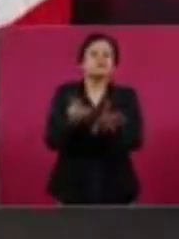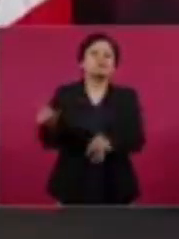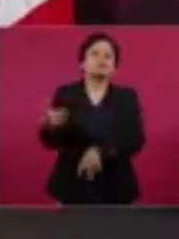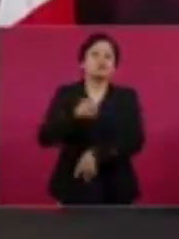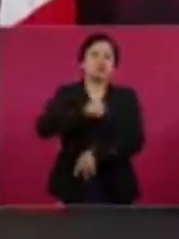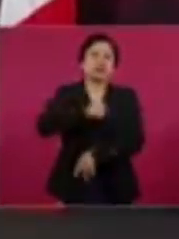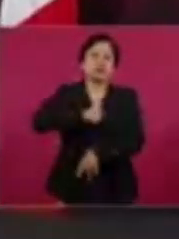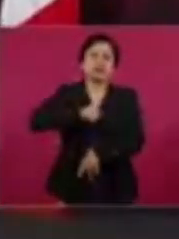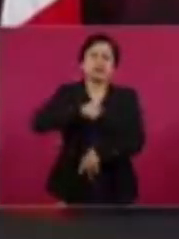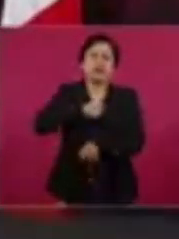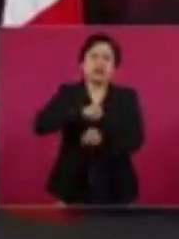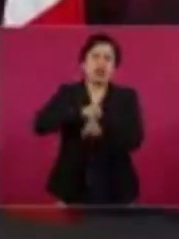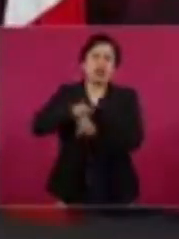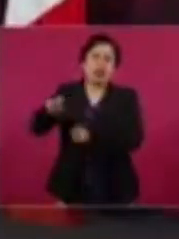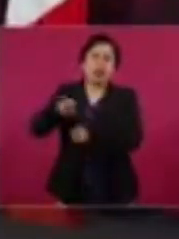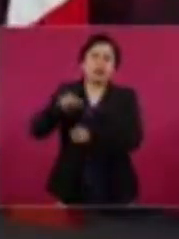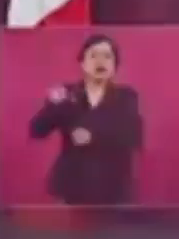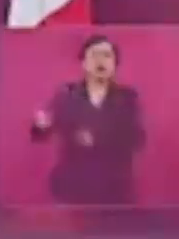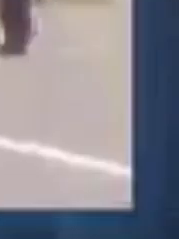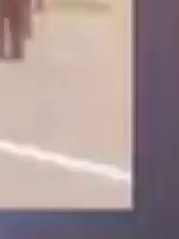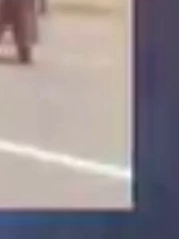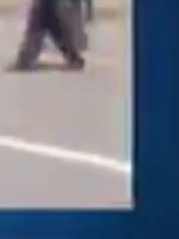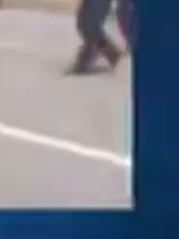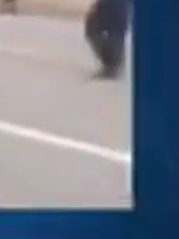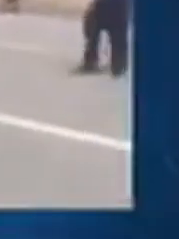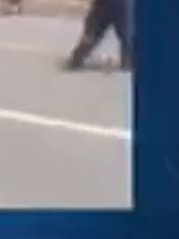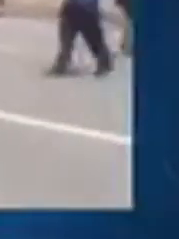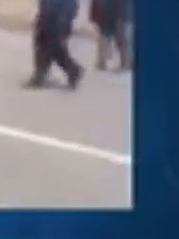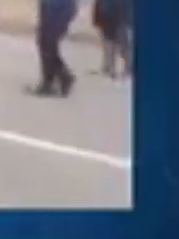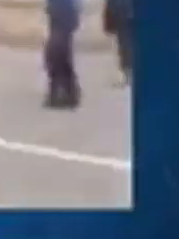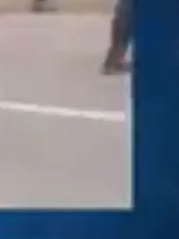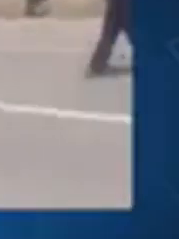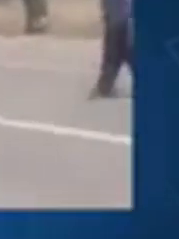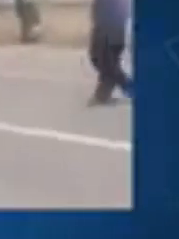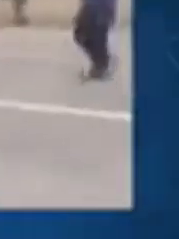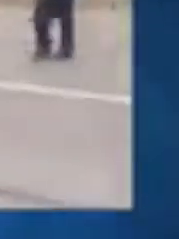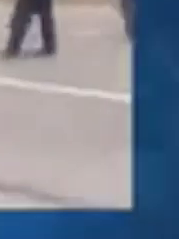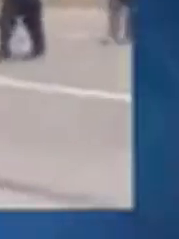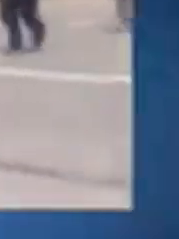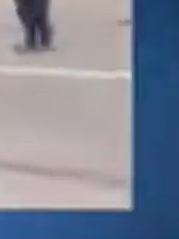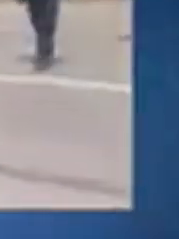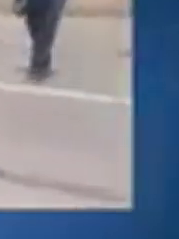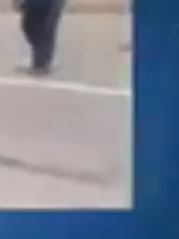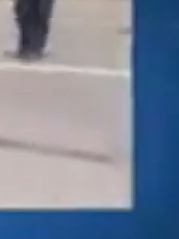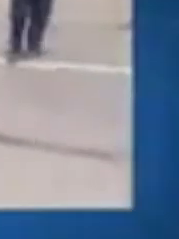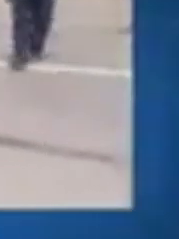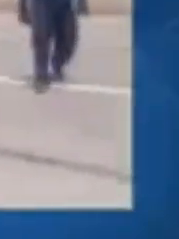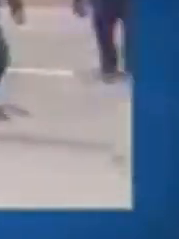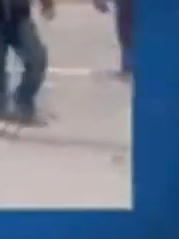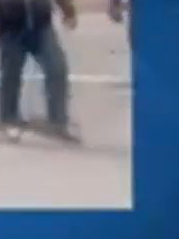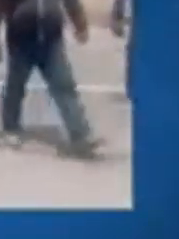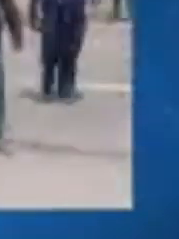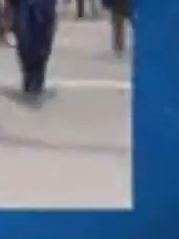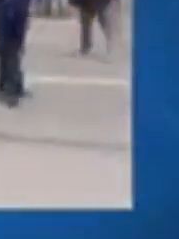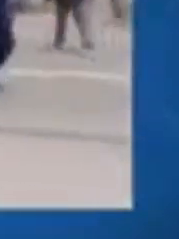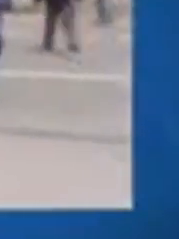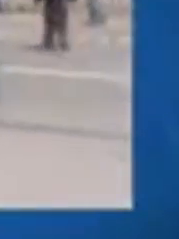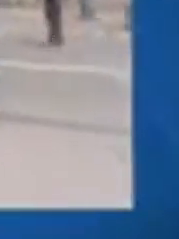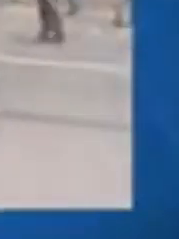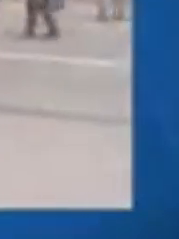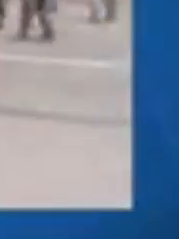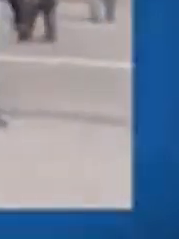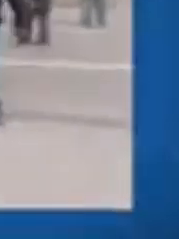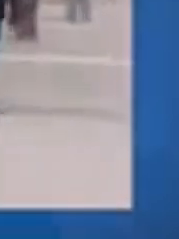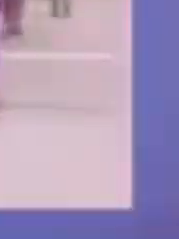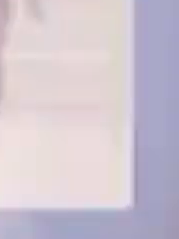fallecieron 2 campesinos. El mandatario federal aseguró que la violencia en contra de los defensores de la tierra no